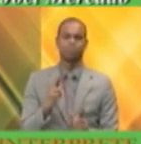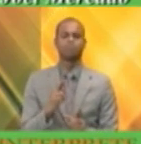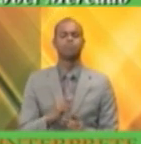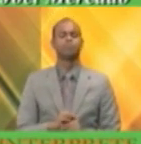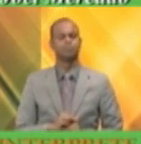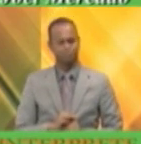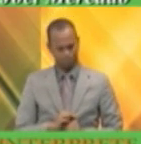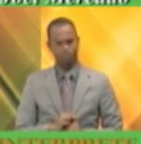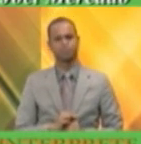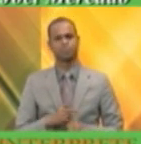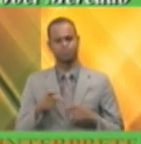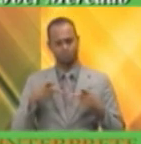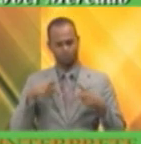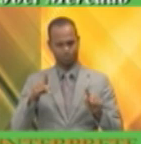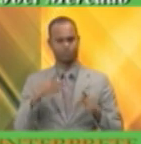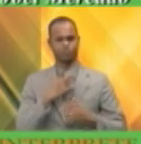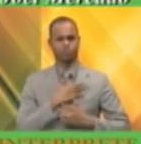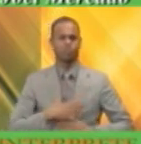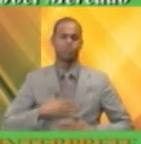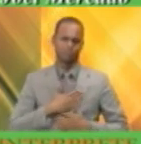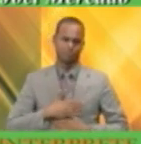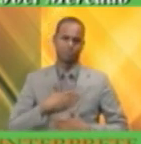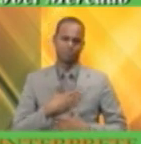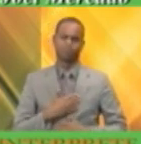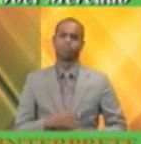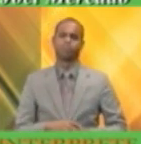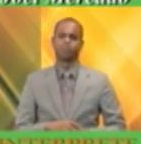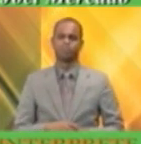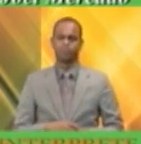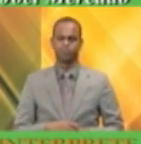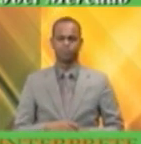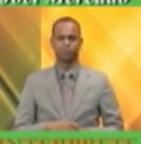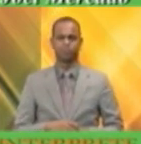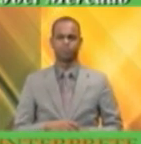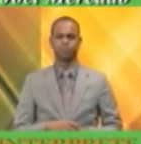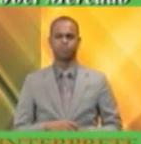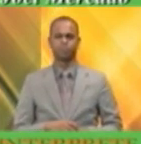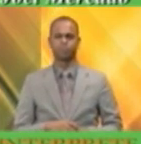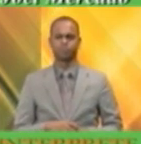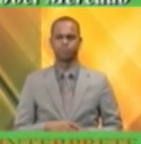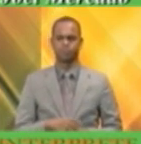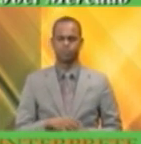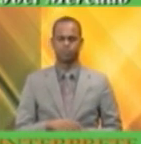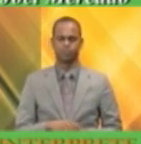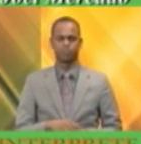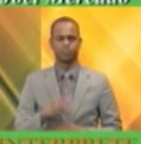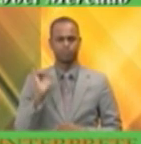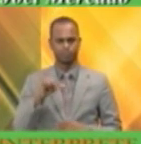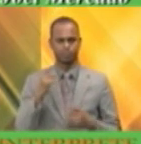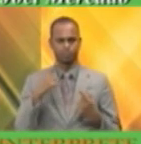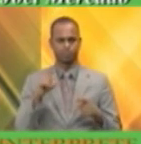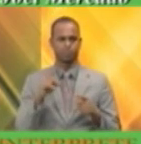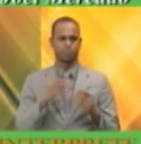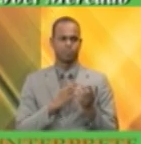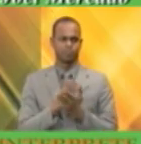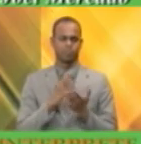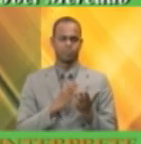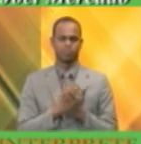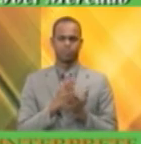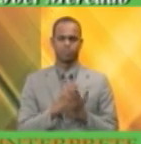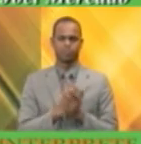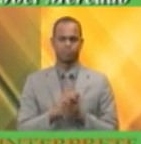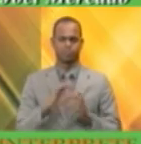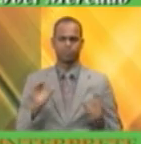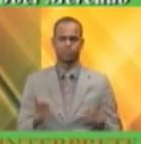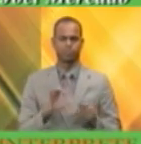derecho y de ley. Que nos permitan gozarlo claro y disfrutarlo. Claro, que se hagan realidad esos derechos a que